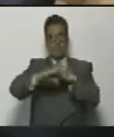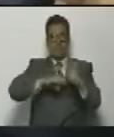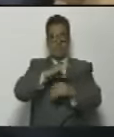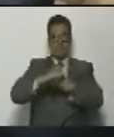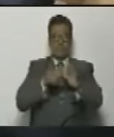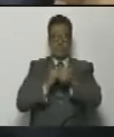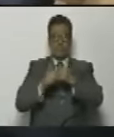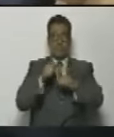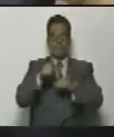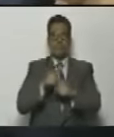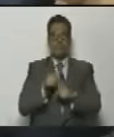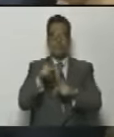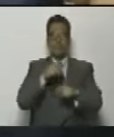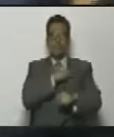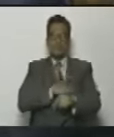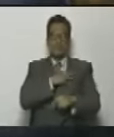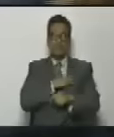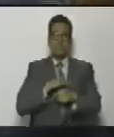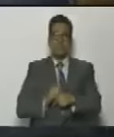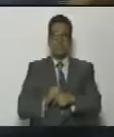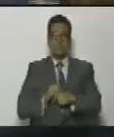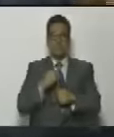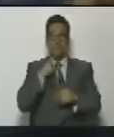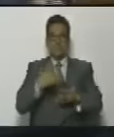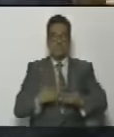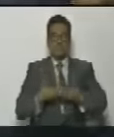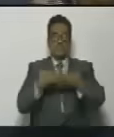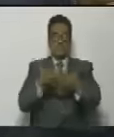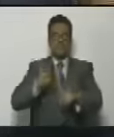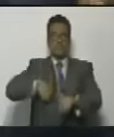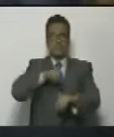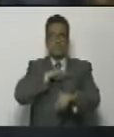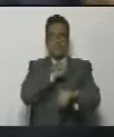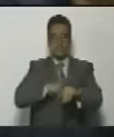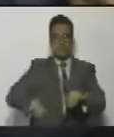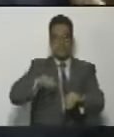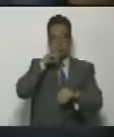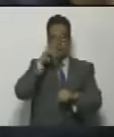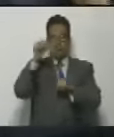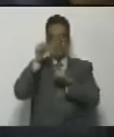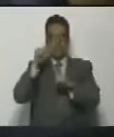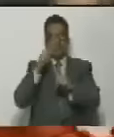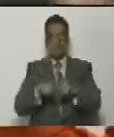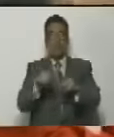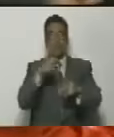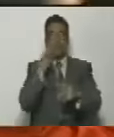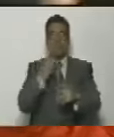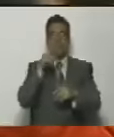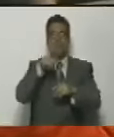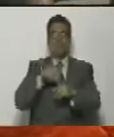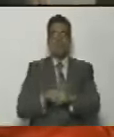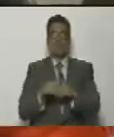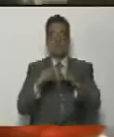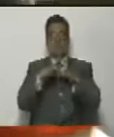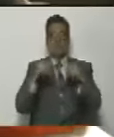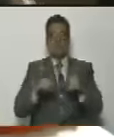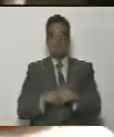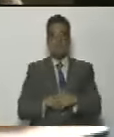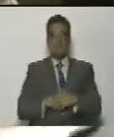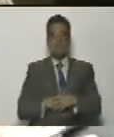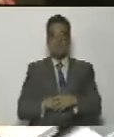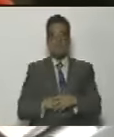hacer deporte con esta gran misión que ha puesto a disposición nuestro presidente Nicolás Maduro para la juventud toda.